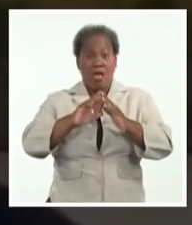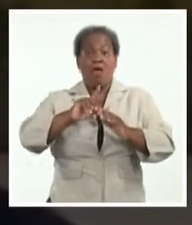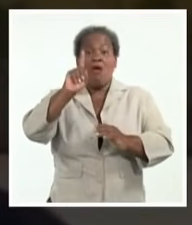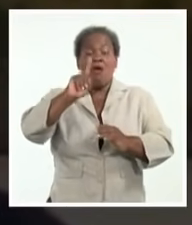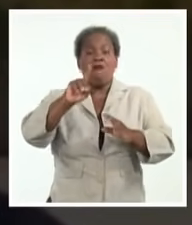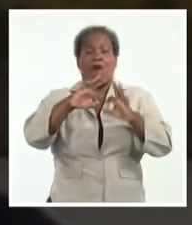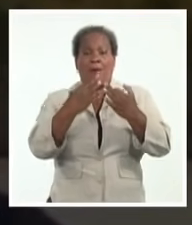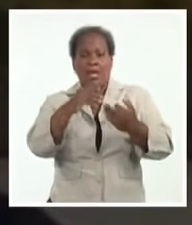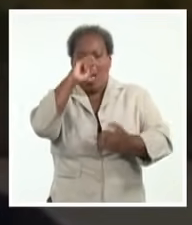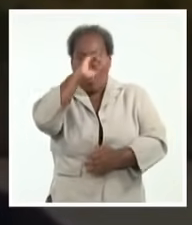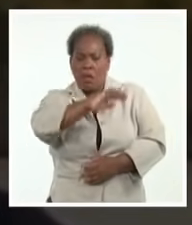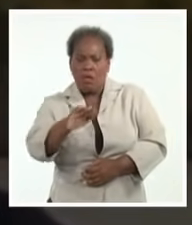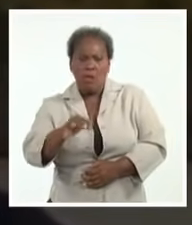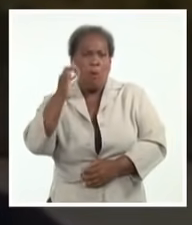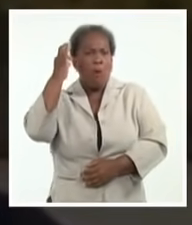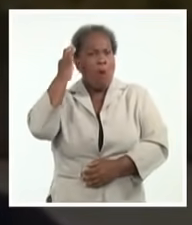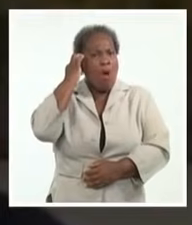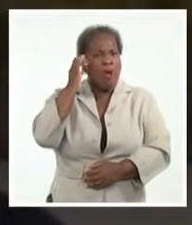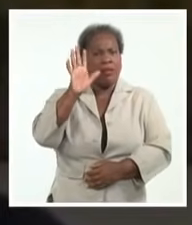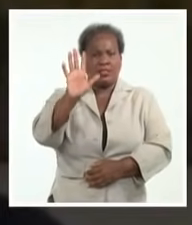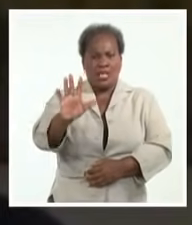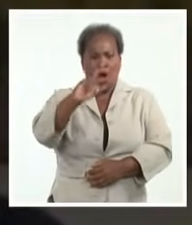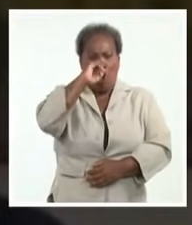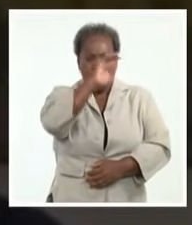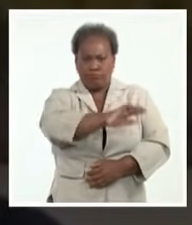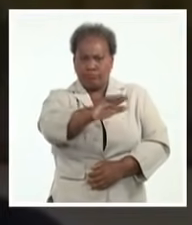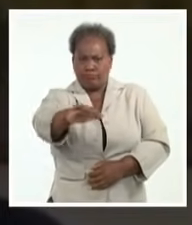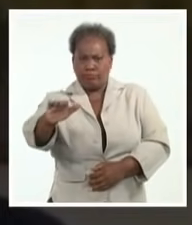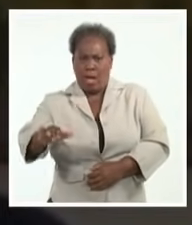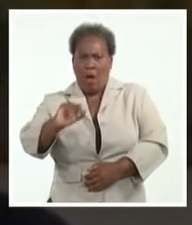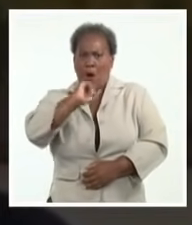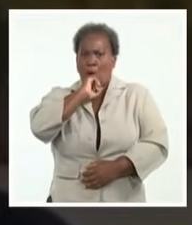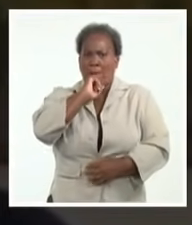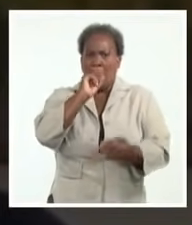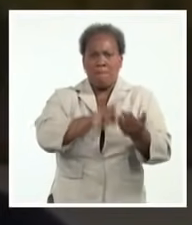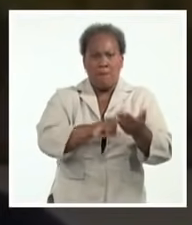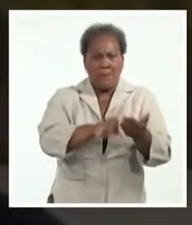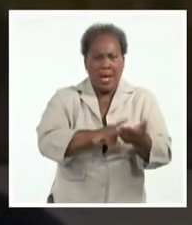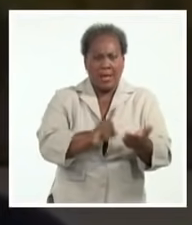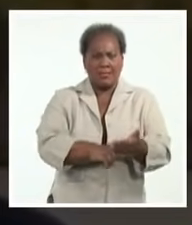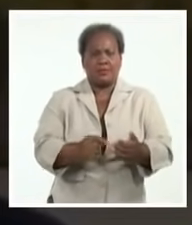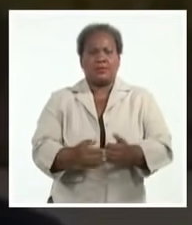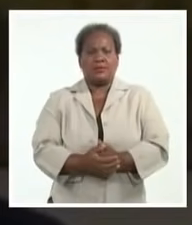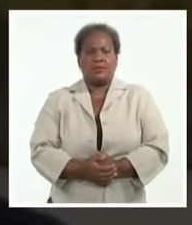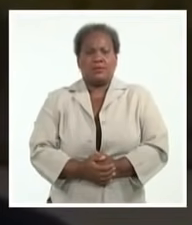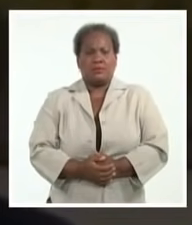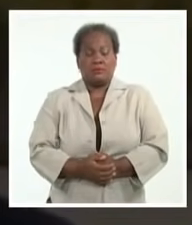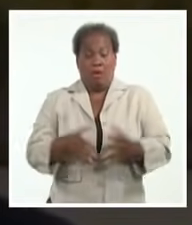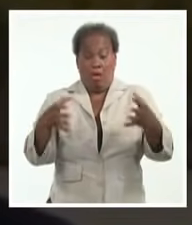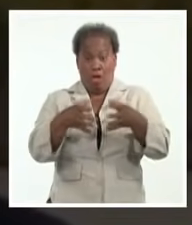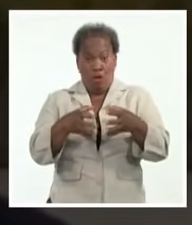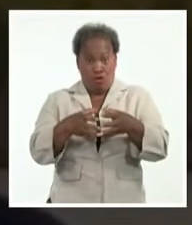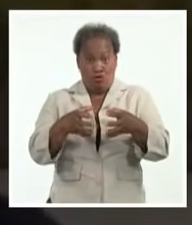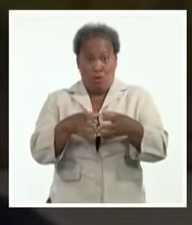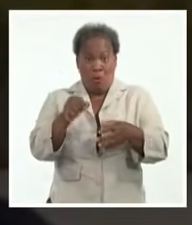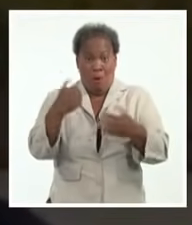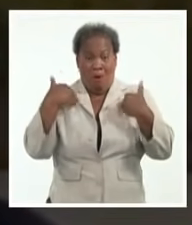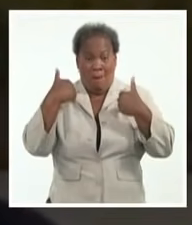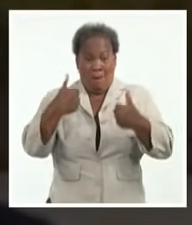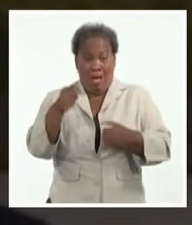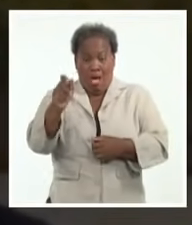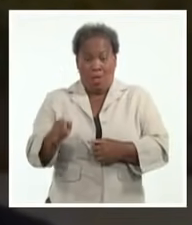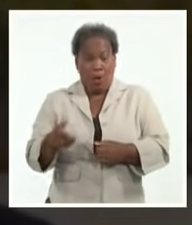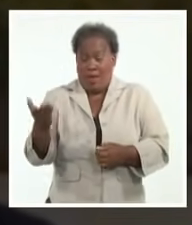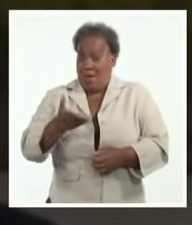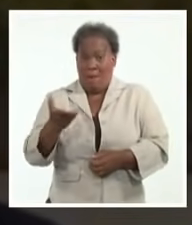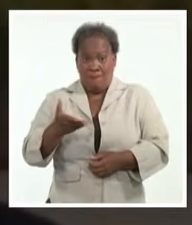mujeres, niños, 5 pequeños, con sus madres, sus padres, y el colectivo reaccionó rápidamente. Se